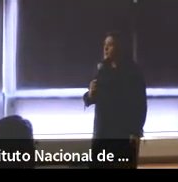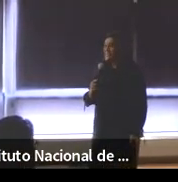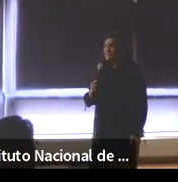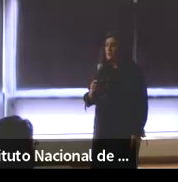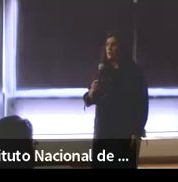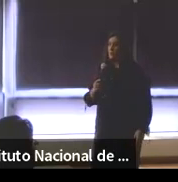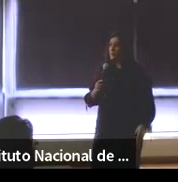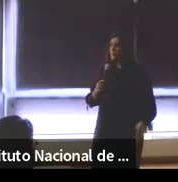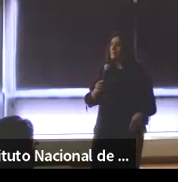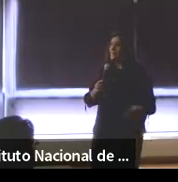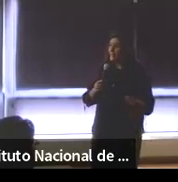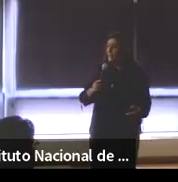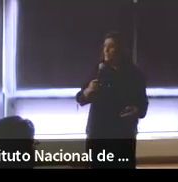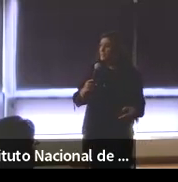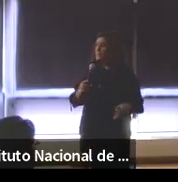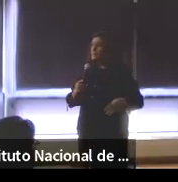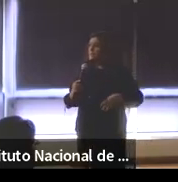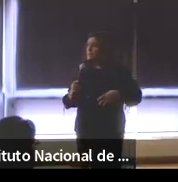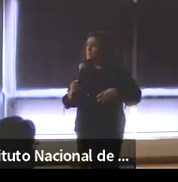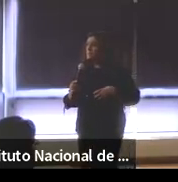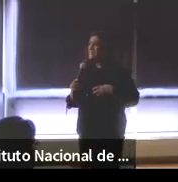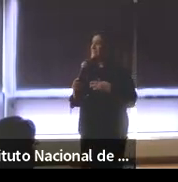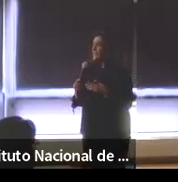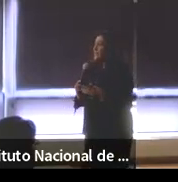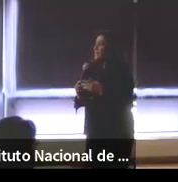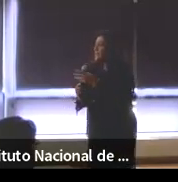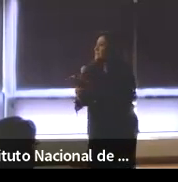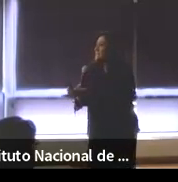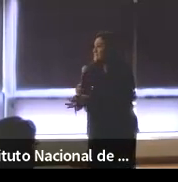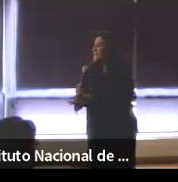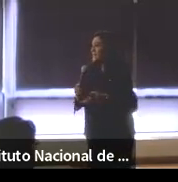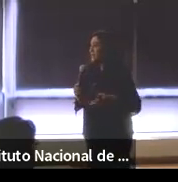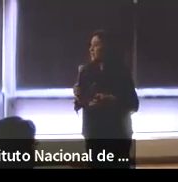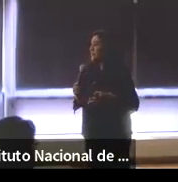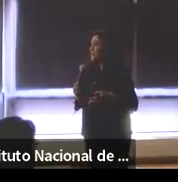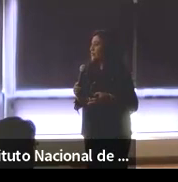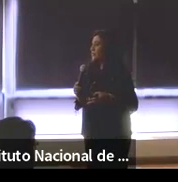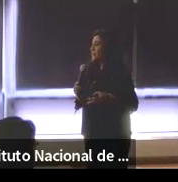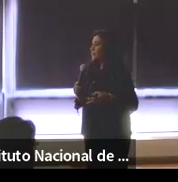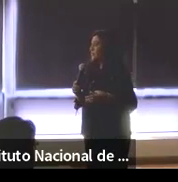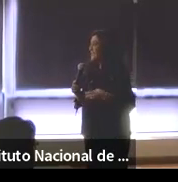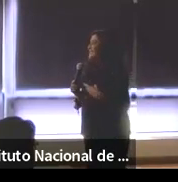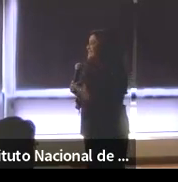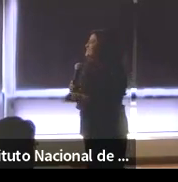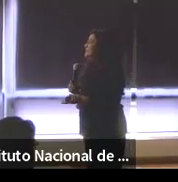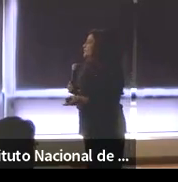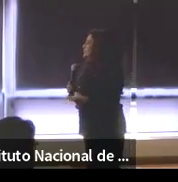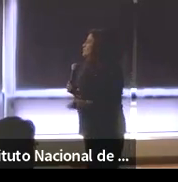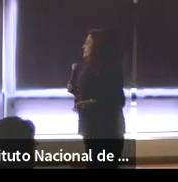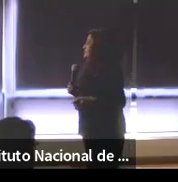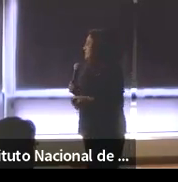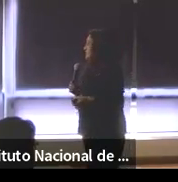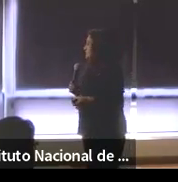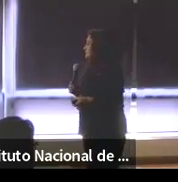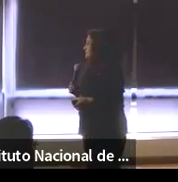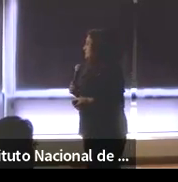Yo pienso que quizá me va a pedir más trabajo porque el que hice No